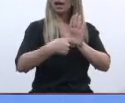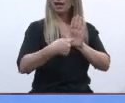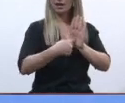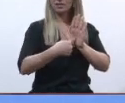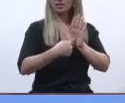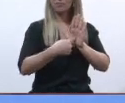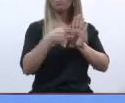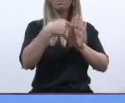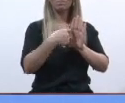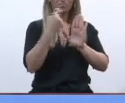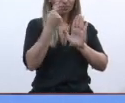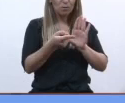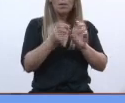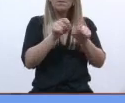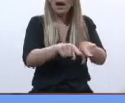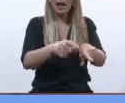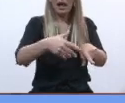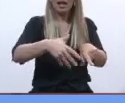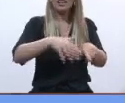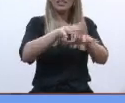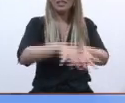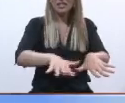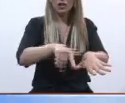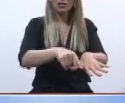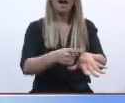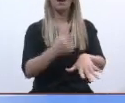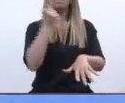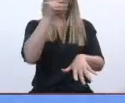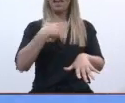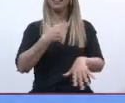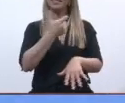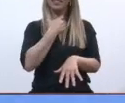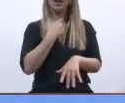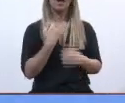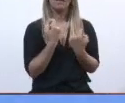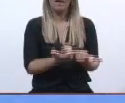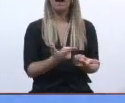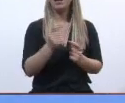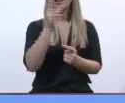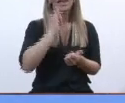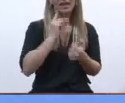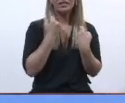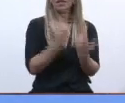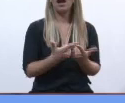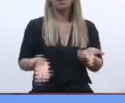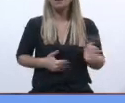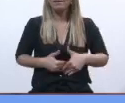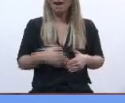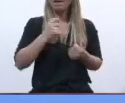niños deseados. Para ellos, programas sociales, leche, pañales. Otra